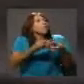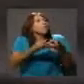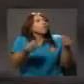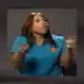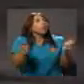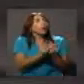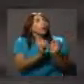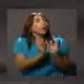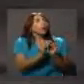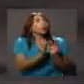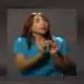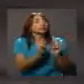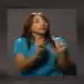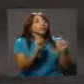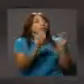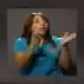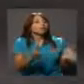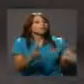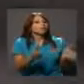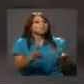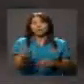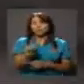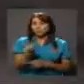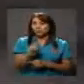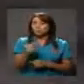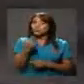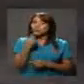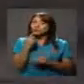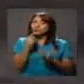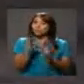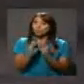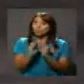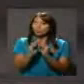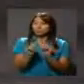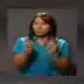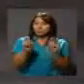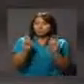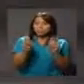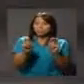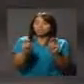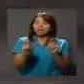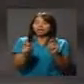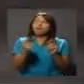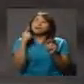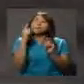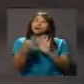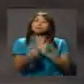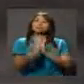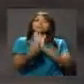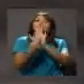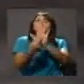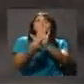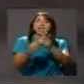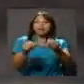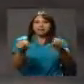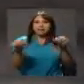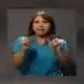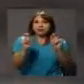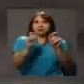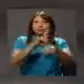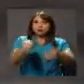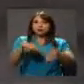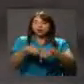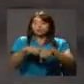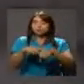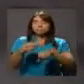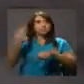no, no digo que el congreso pedagógico que reivindica el magisterio y que lo ha reivindicado históricamente y que hace rato